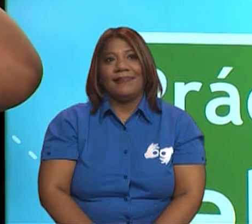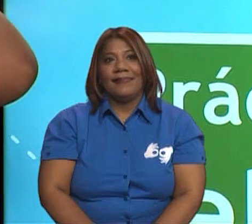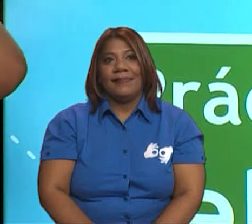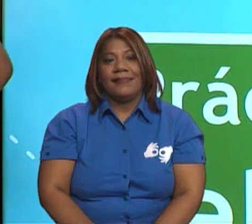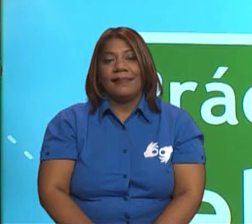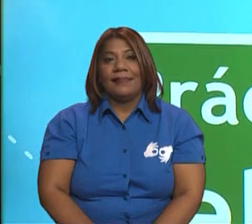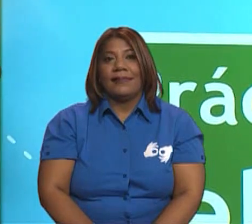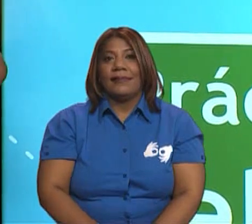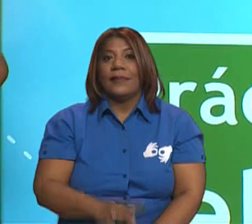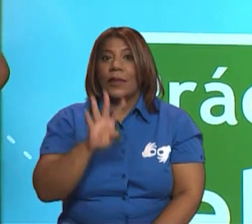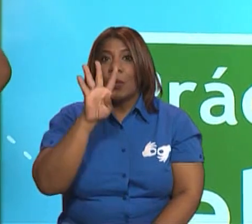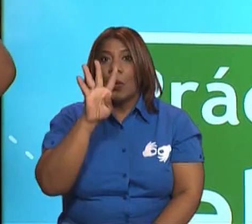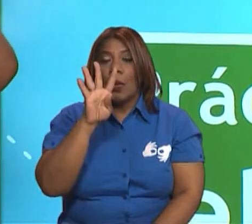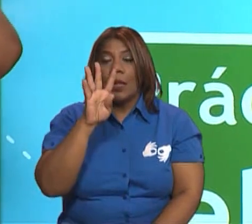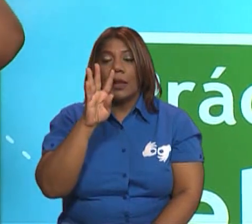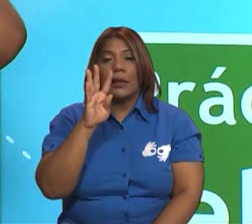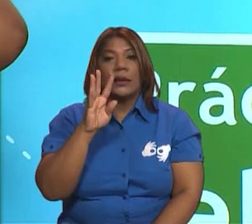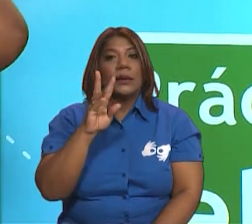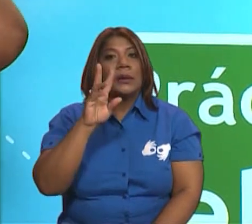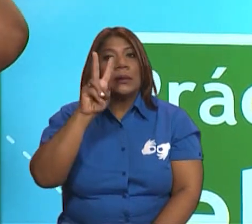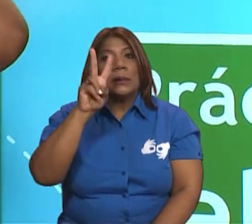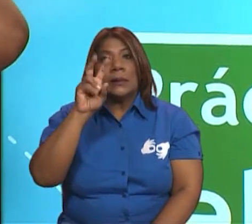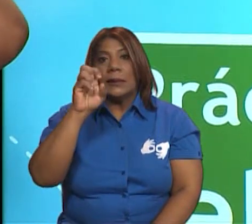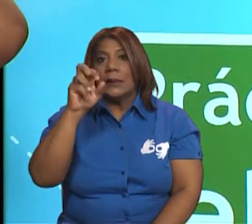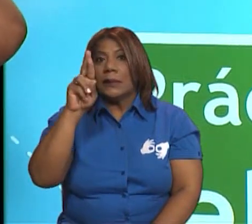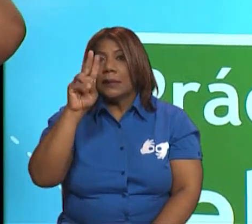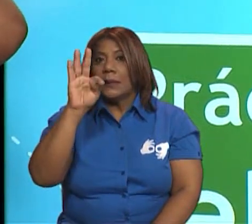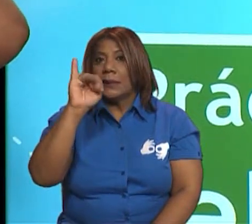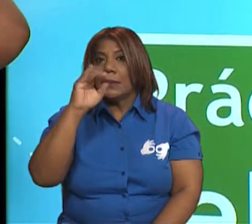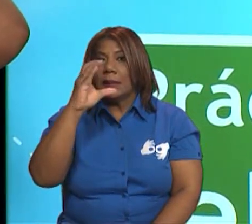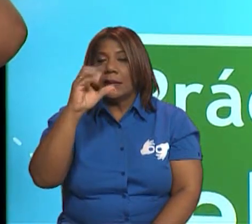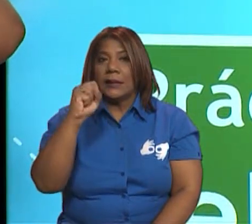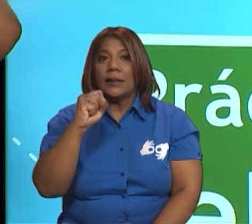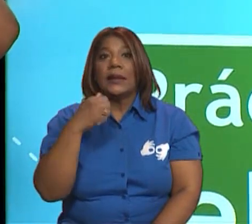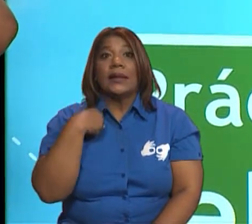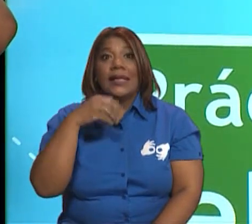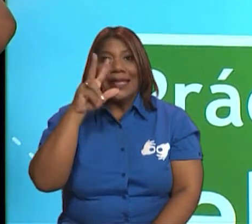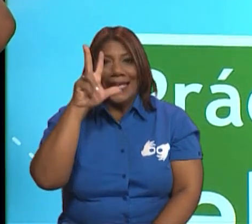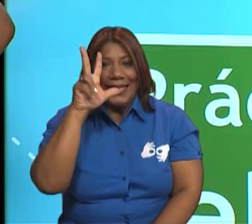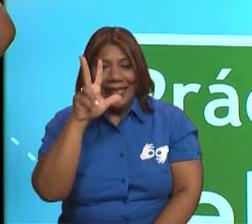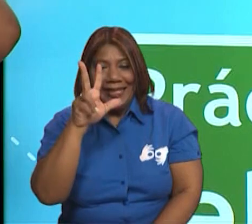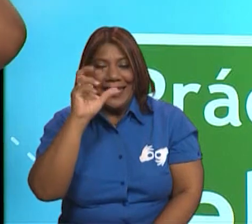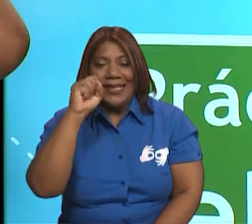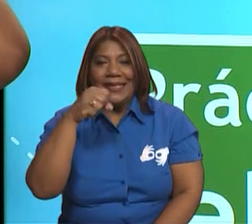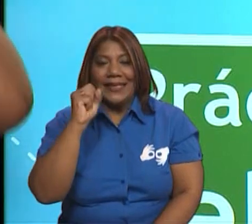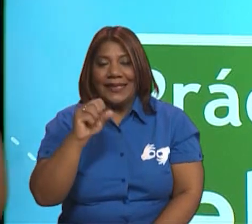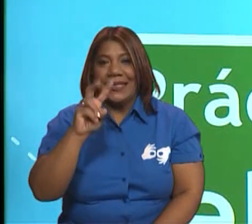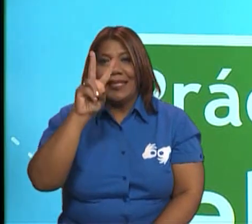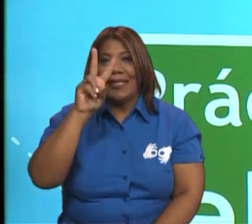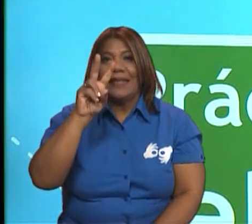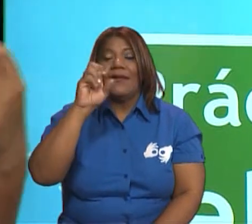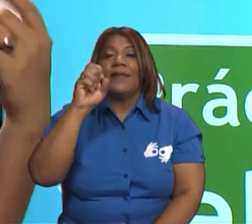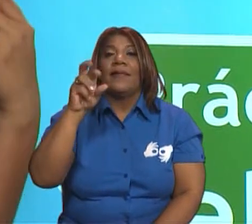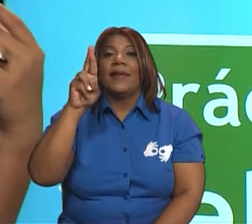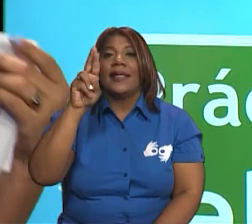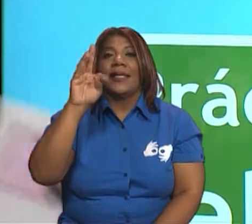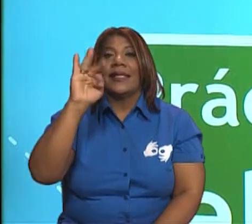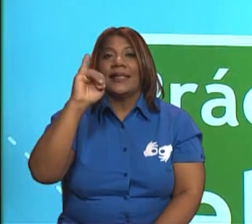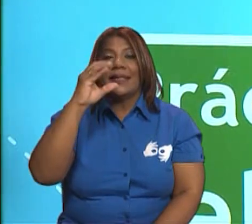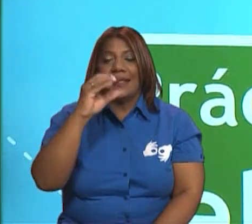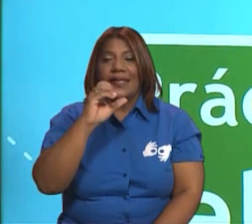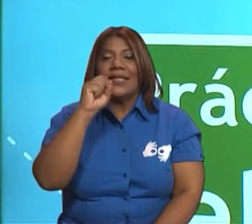¿Tiene cuatro vértices? No tiene cuatro vértices. Tres. Tiene tres vértices. Entonces yo creo que es